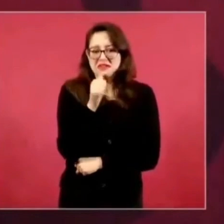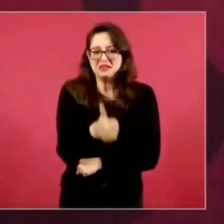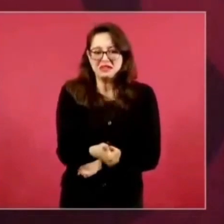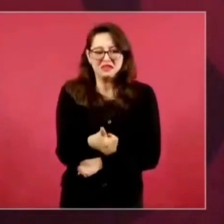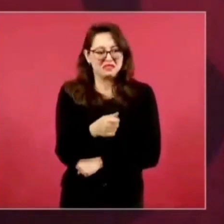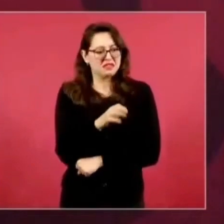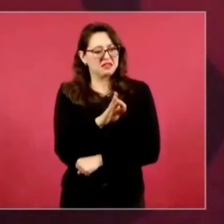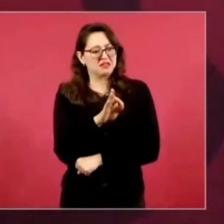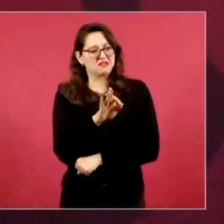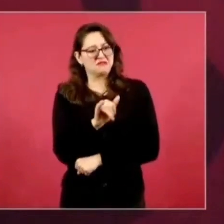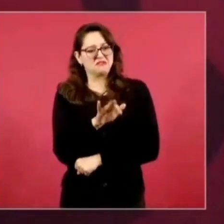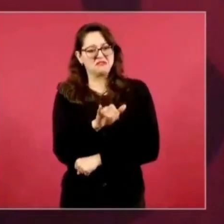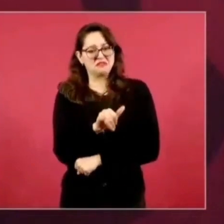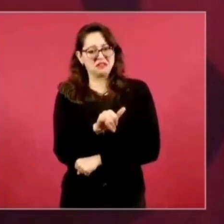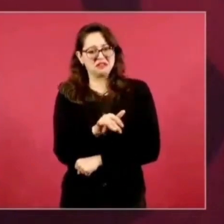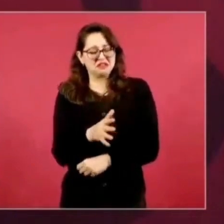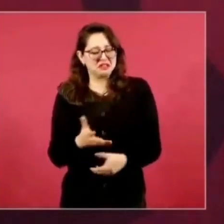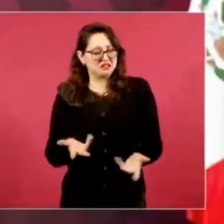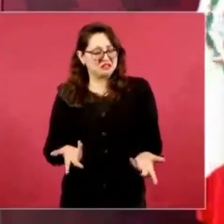fifís,